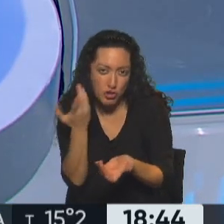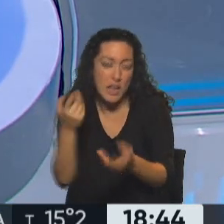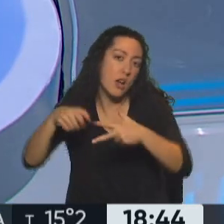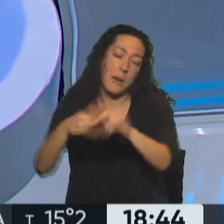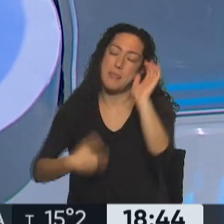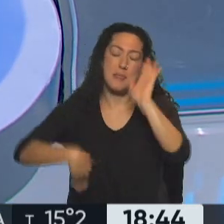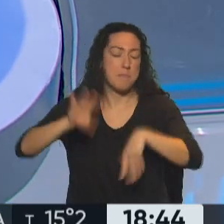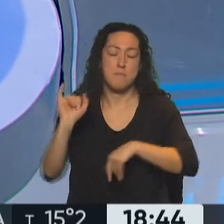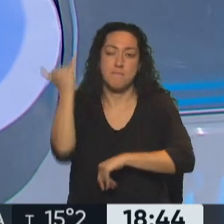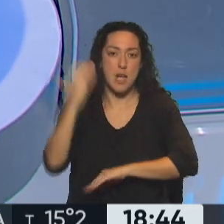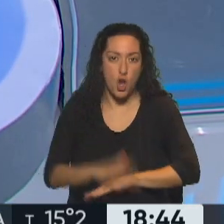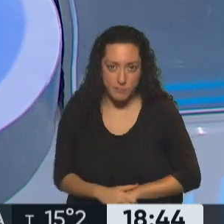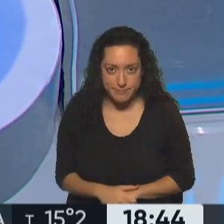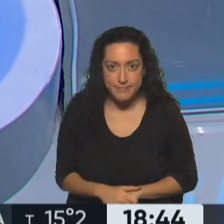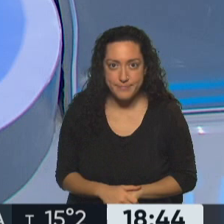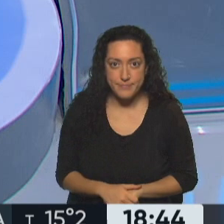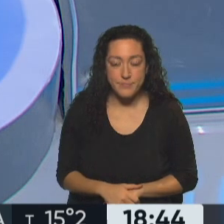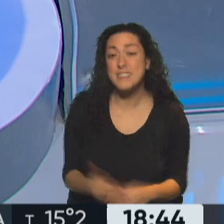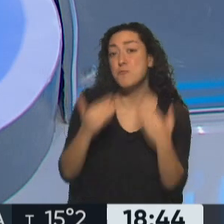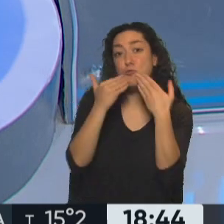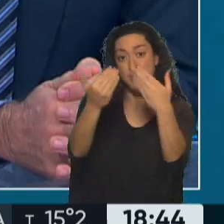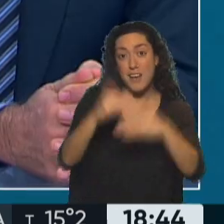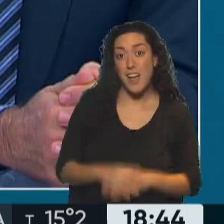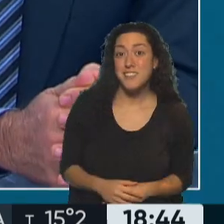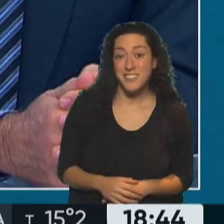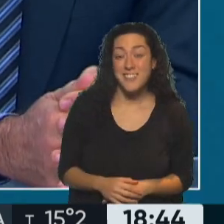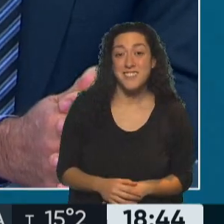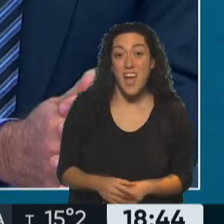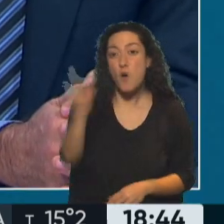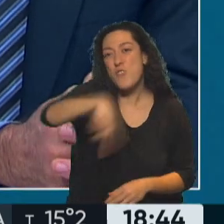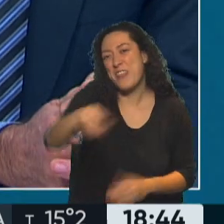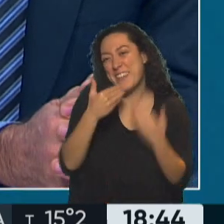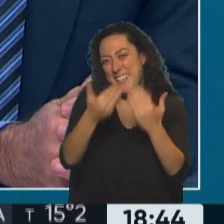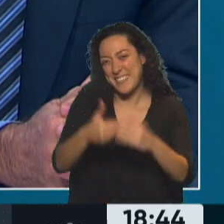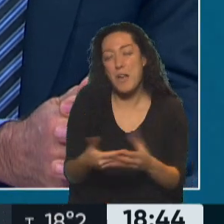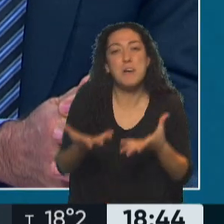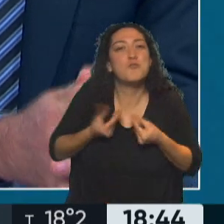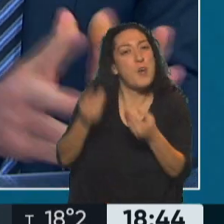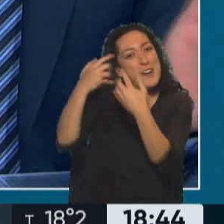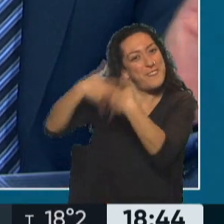herramienta. Bien. Muchísimas gracias. No, gracias Nos a ayudaste ustedes. a pensar en voz